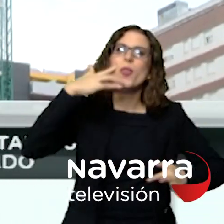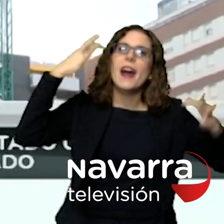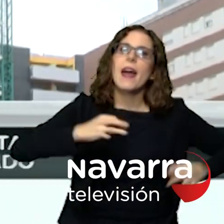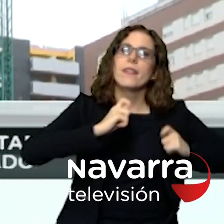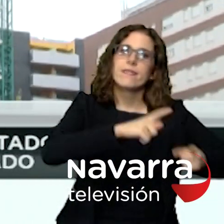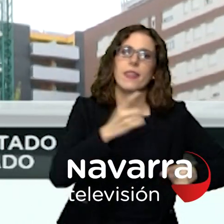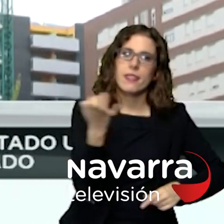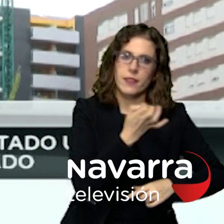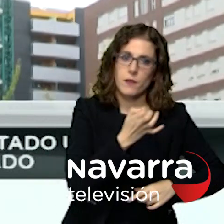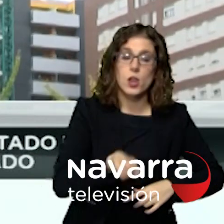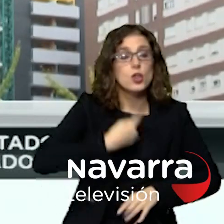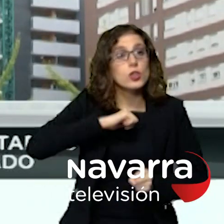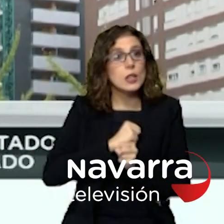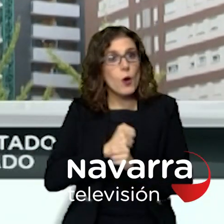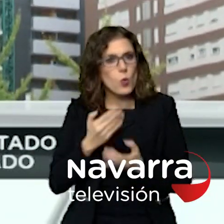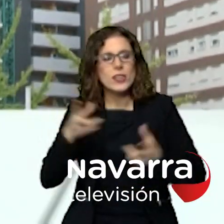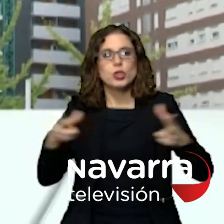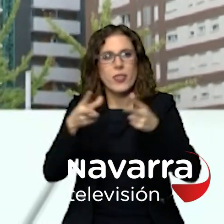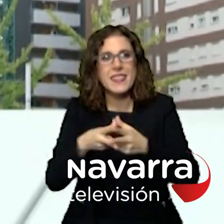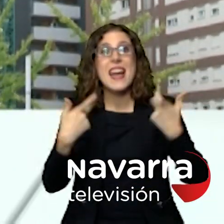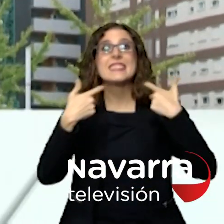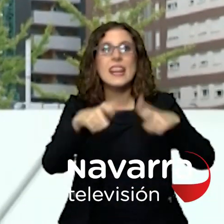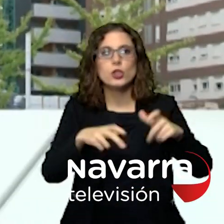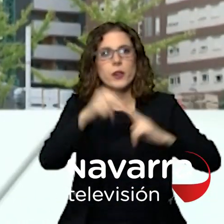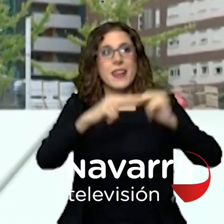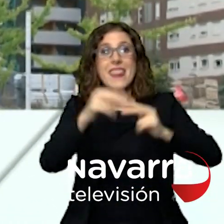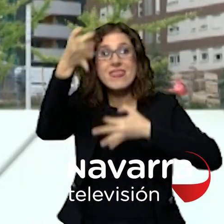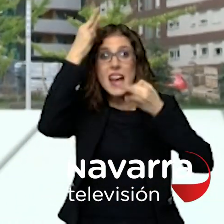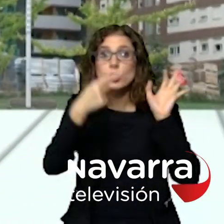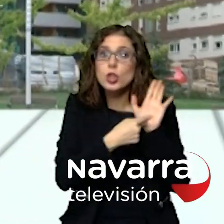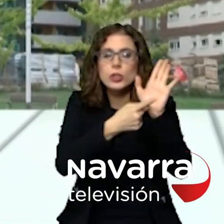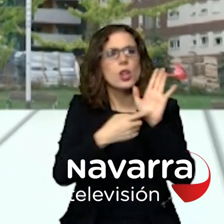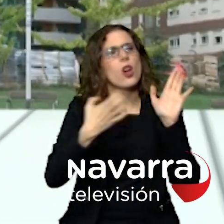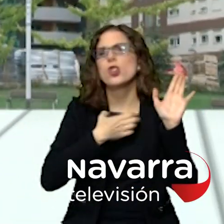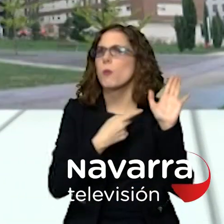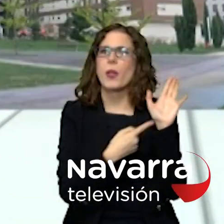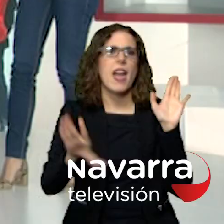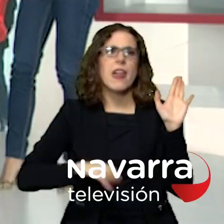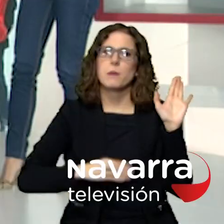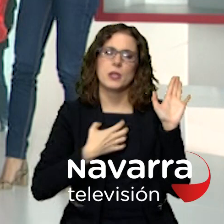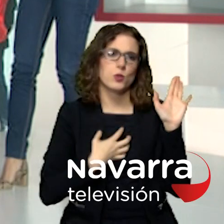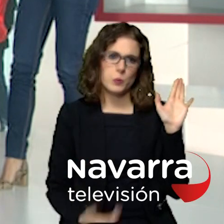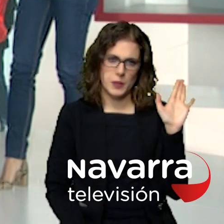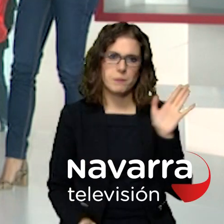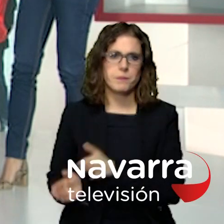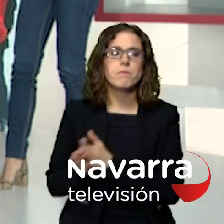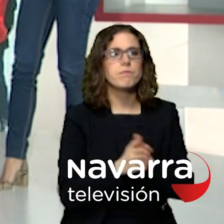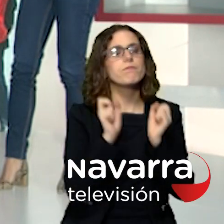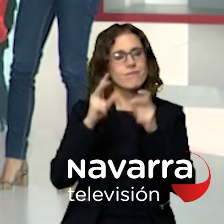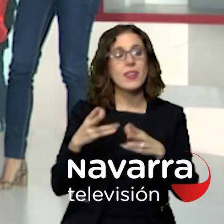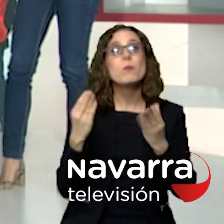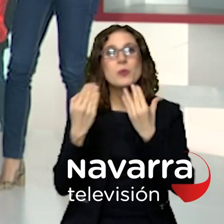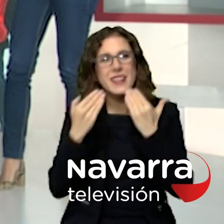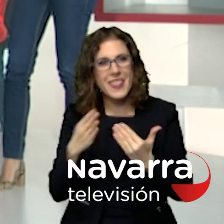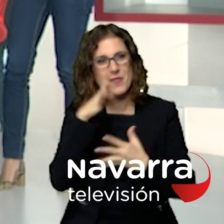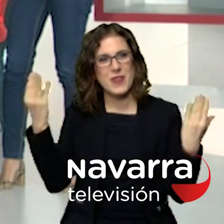poner en conocimiento de la sociedad y del sector que estos datos no pueden ser. Pues nos quedamos con esa reivindicación. Lorenzo Ríos, de UGT, muchas